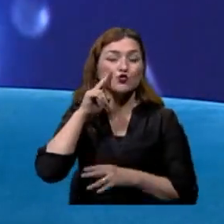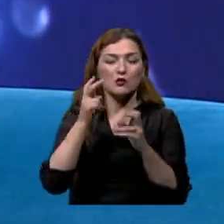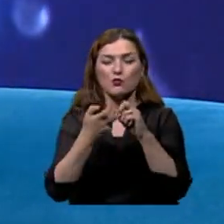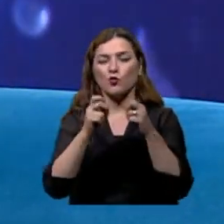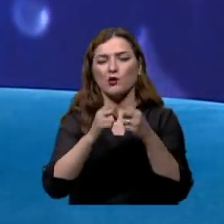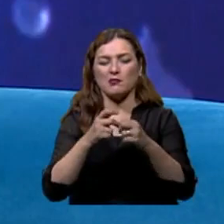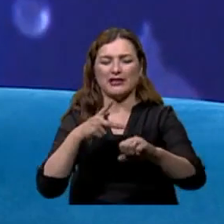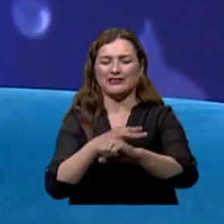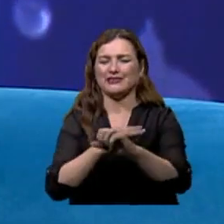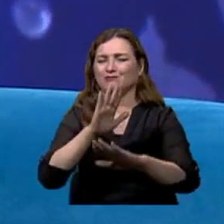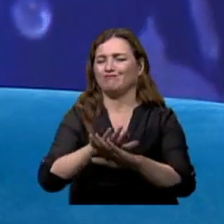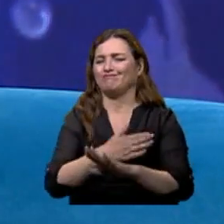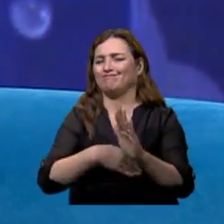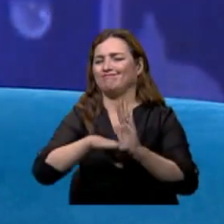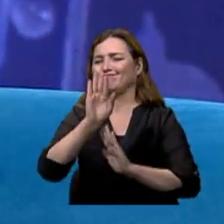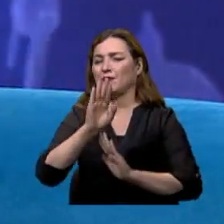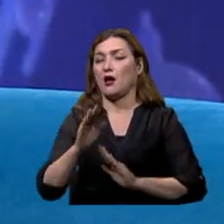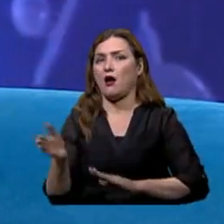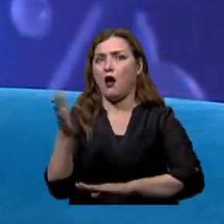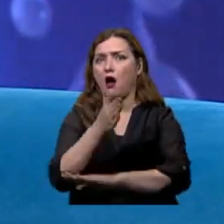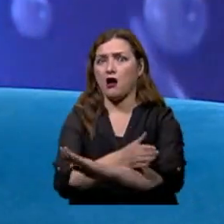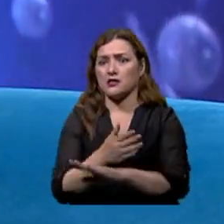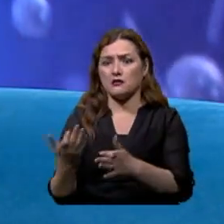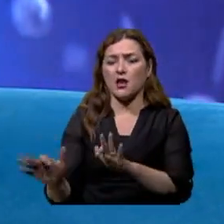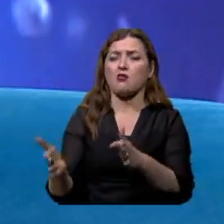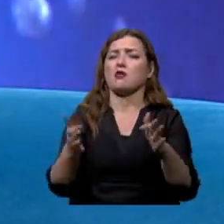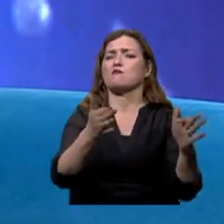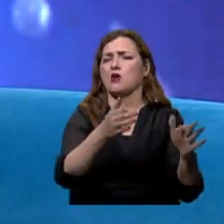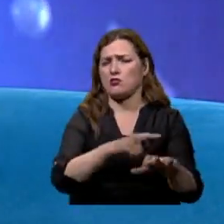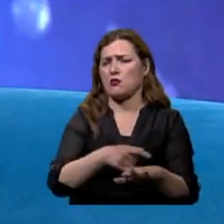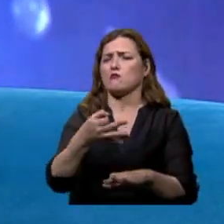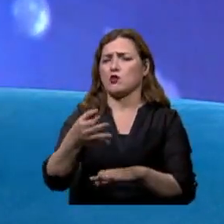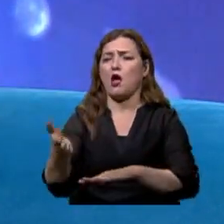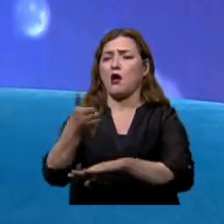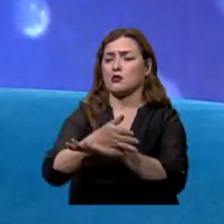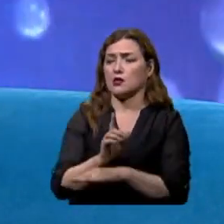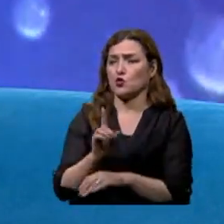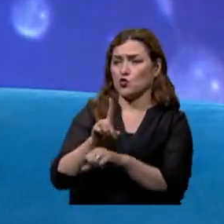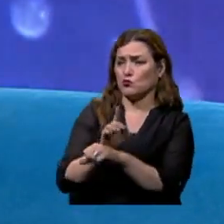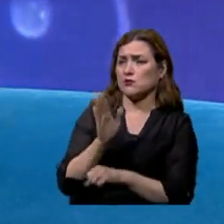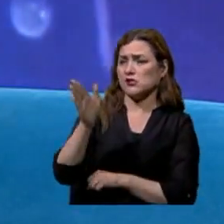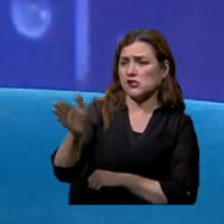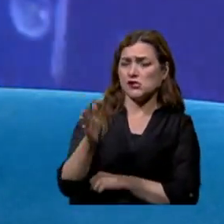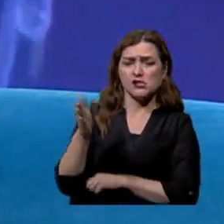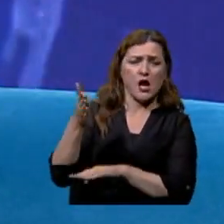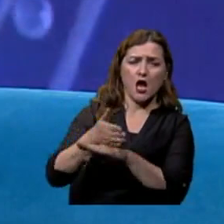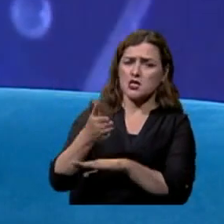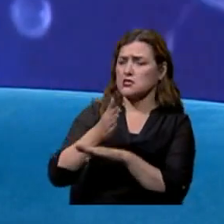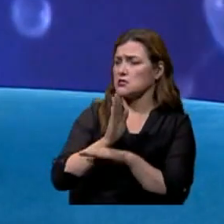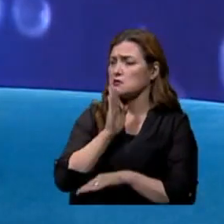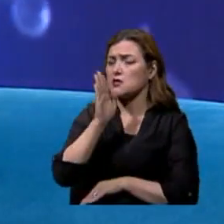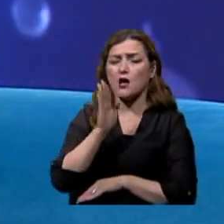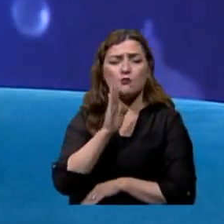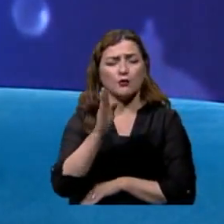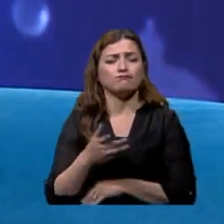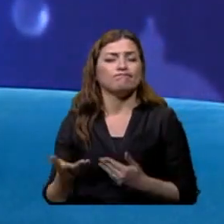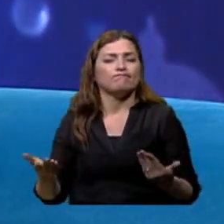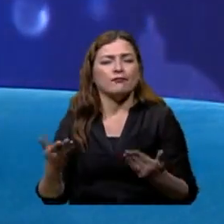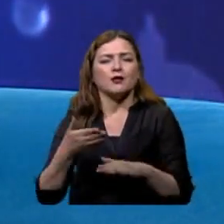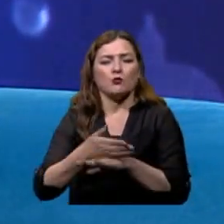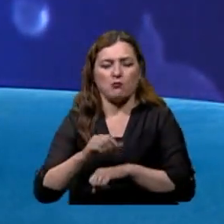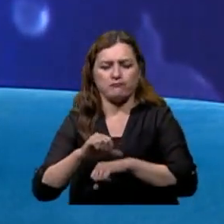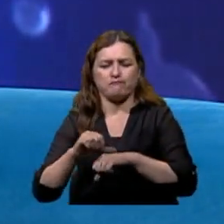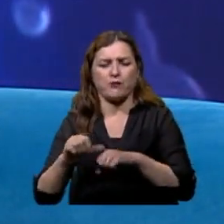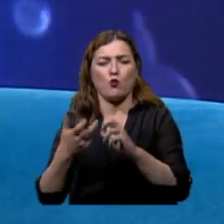problemas de amputaciones, hay que tratarse a tiempo, hay que ir al médico de manera oportuna para que no lleguen a tener